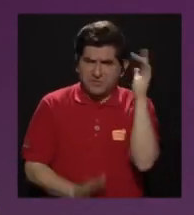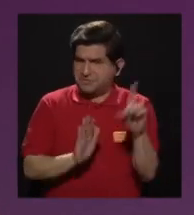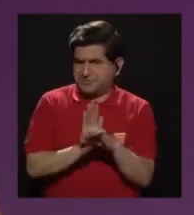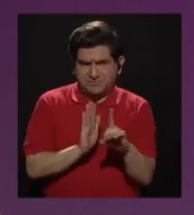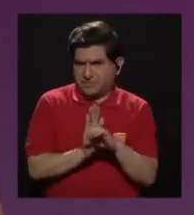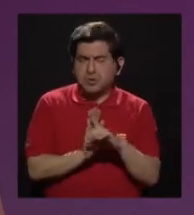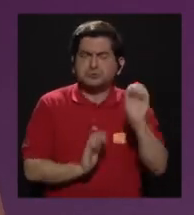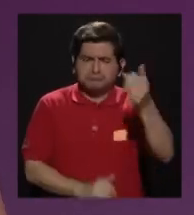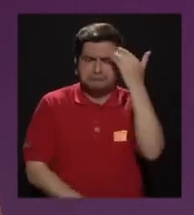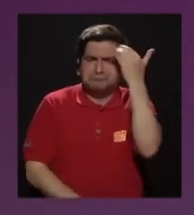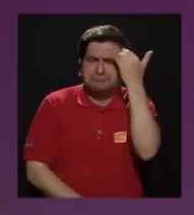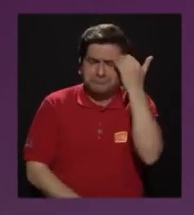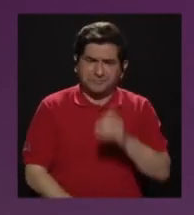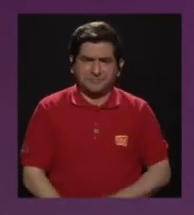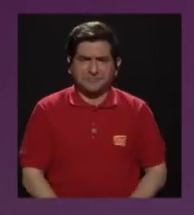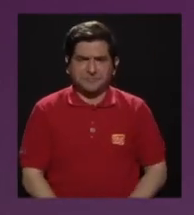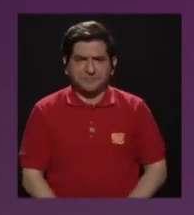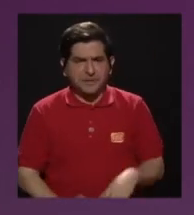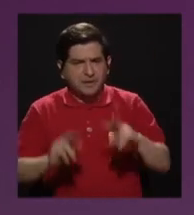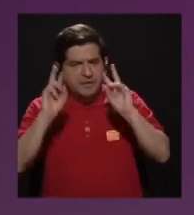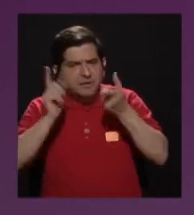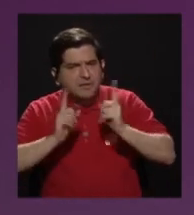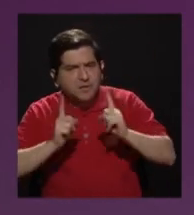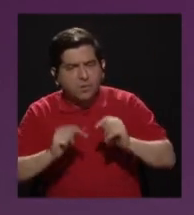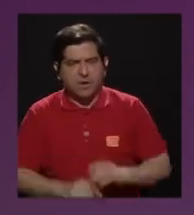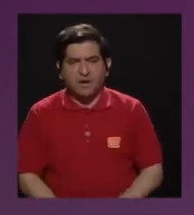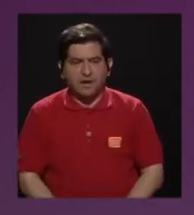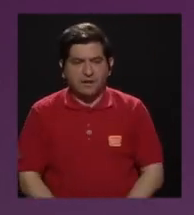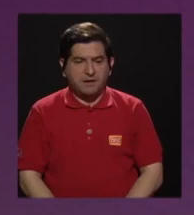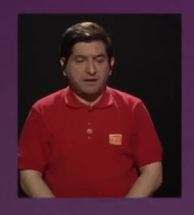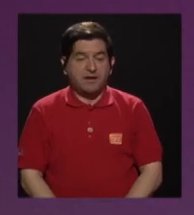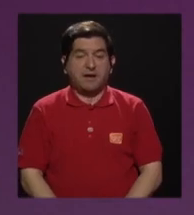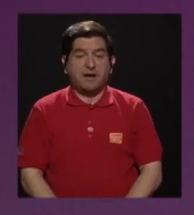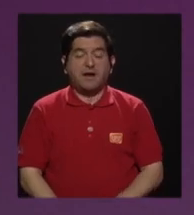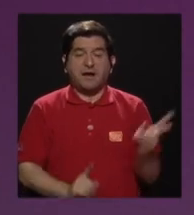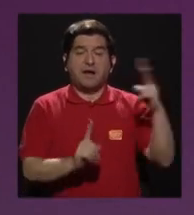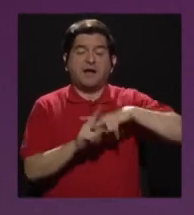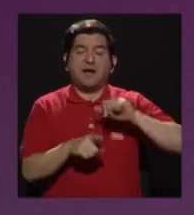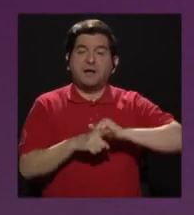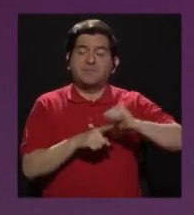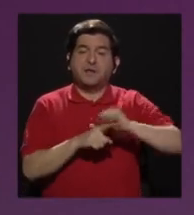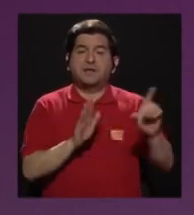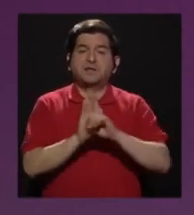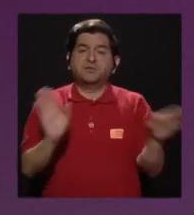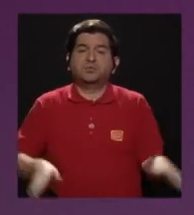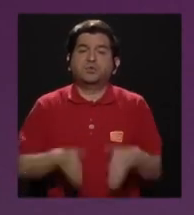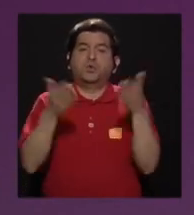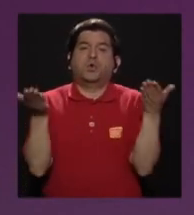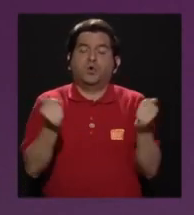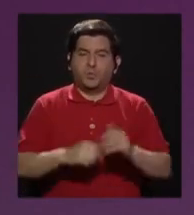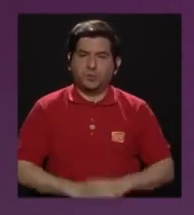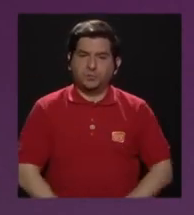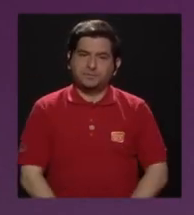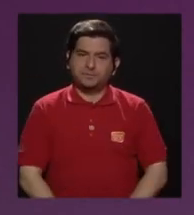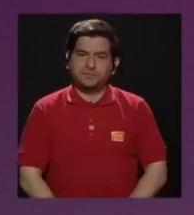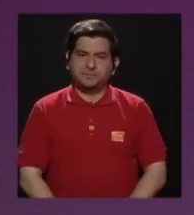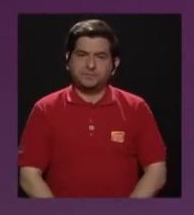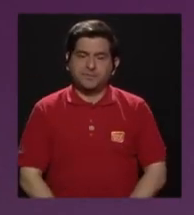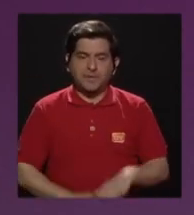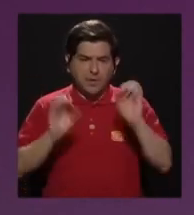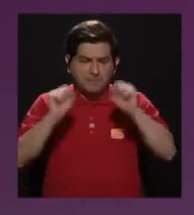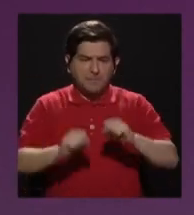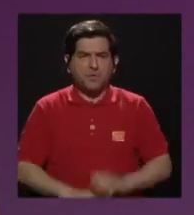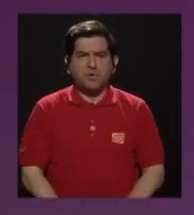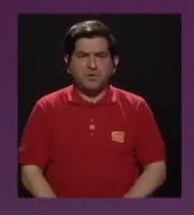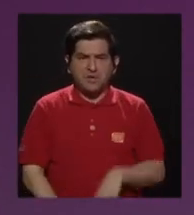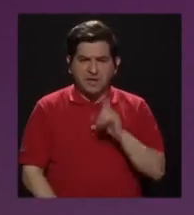derechos, los conocen. El tema y el asunto es cómo ponemos a la práctica los derechos, cómo los hacemos